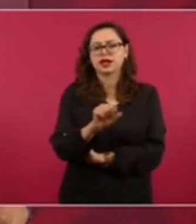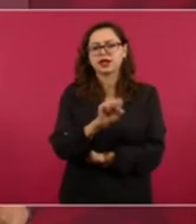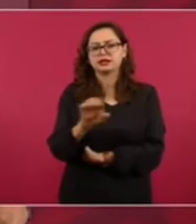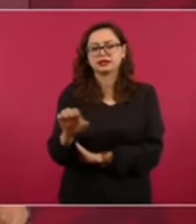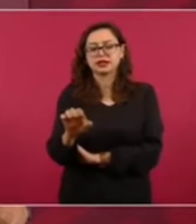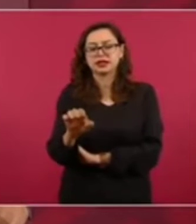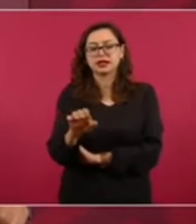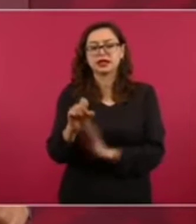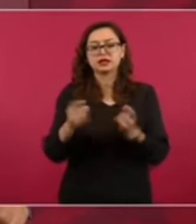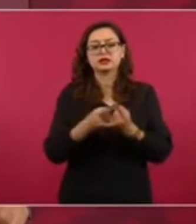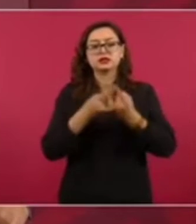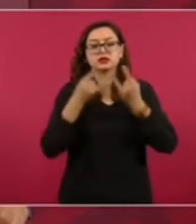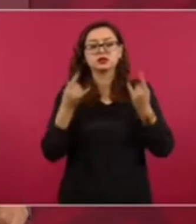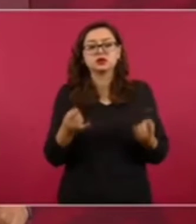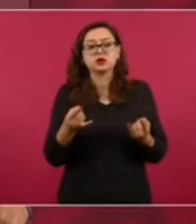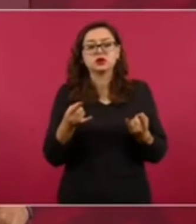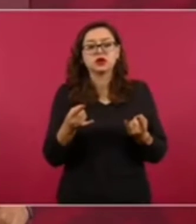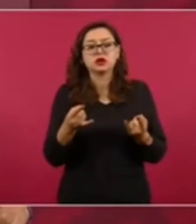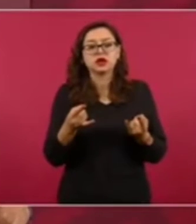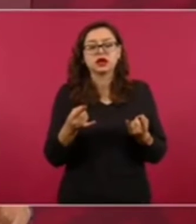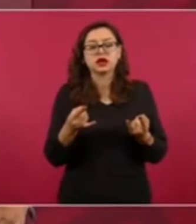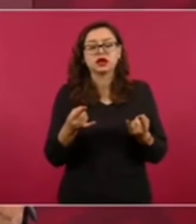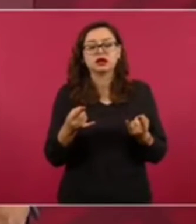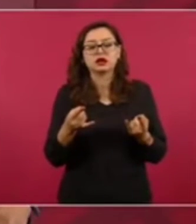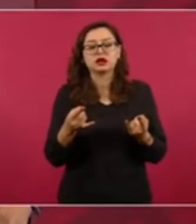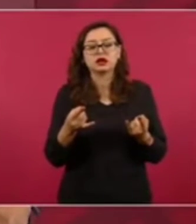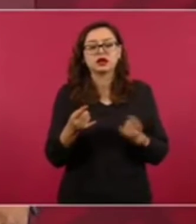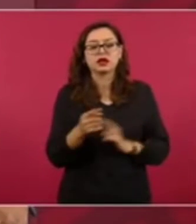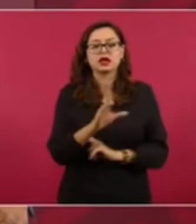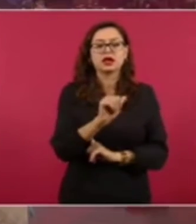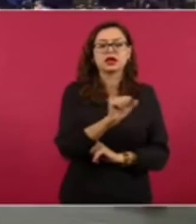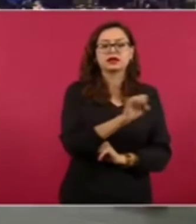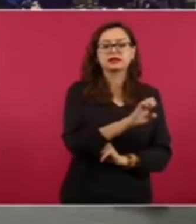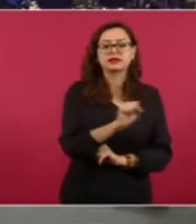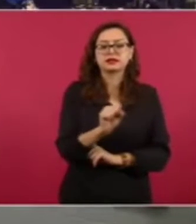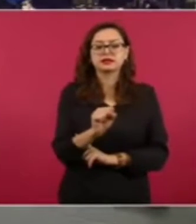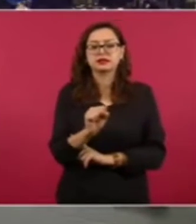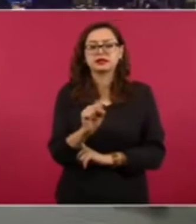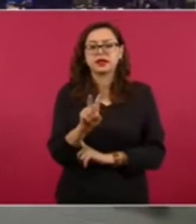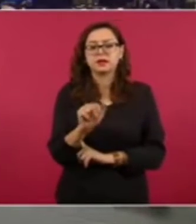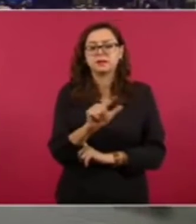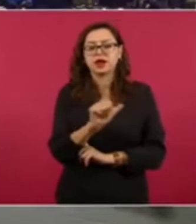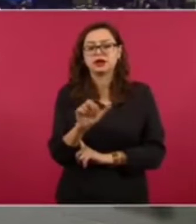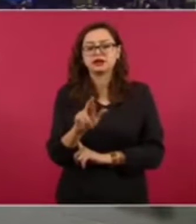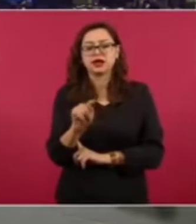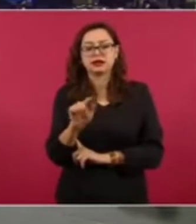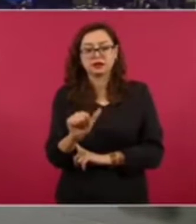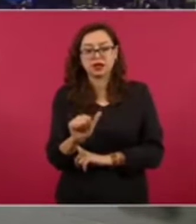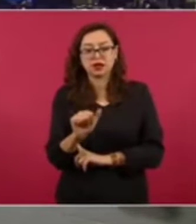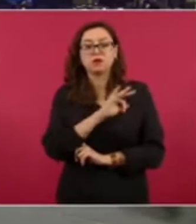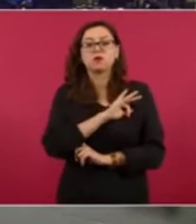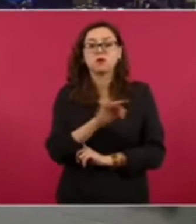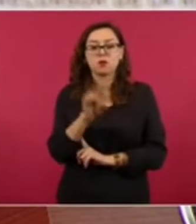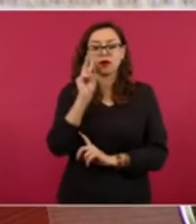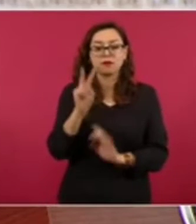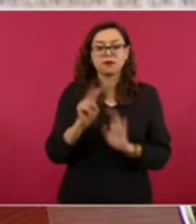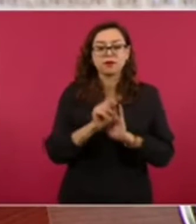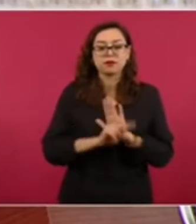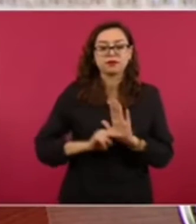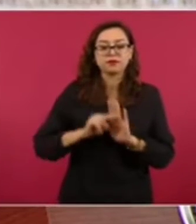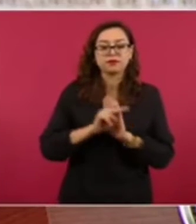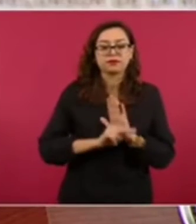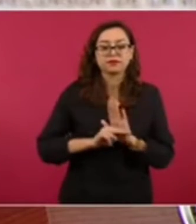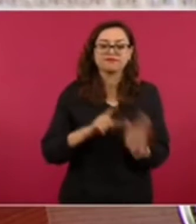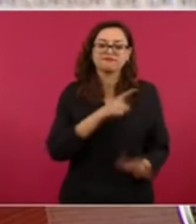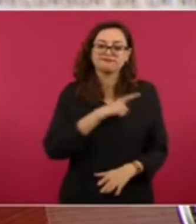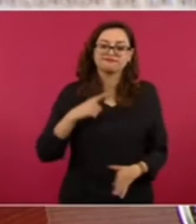El caso Cassés Vallarta. Está se puede ver, pero ahí hay que